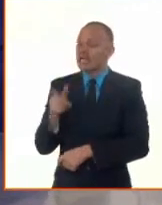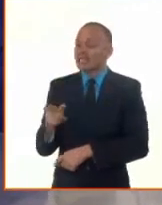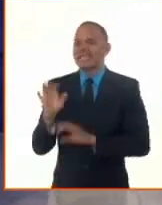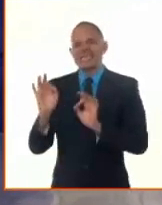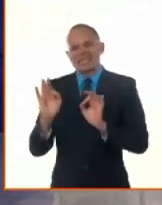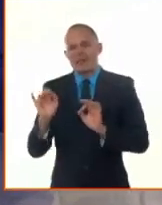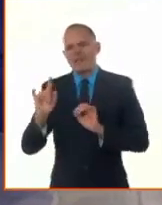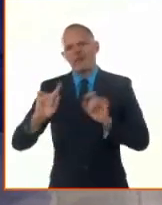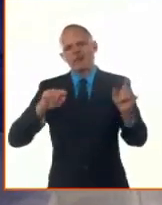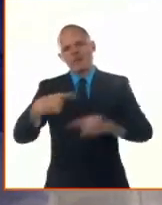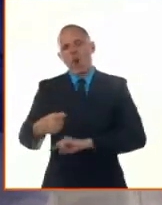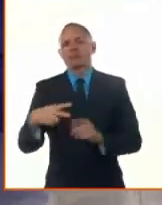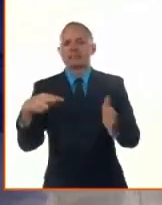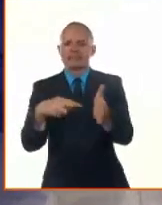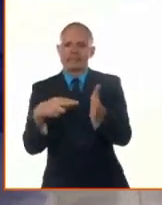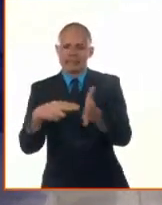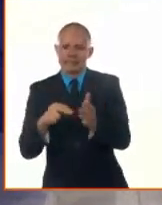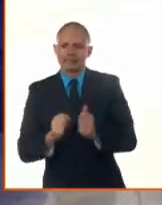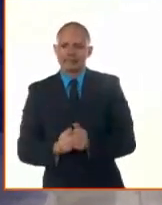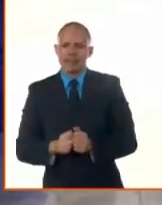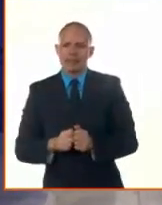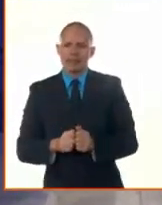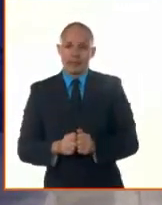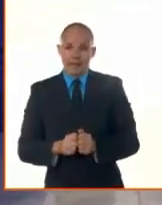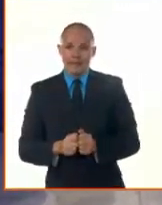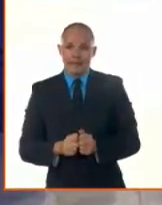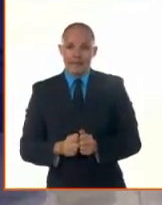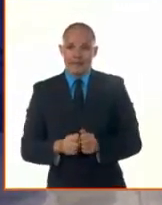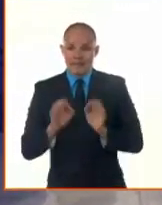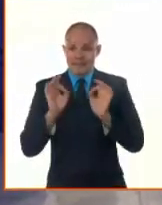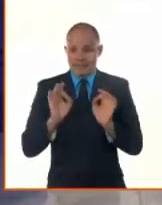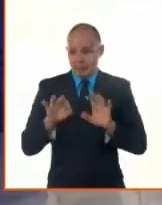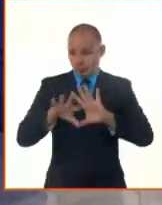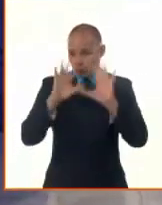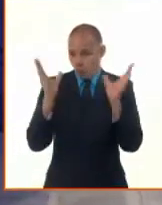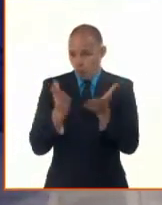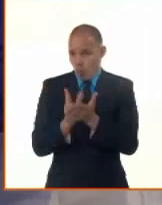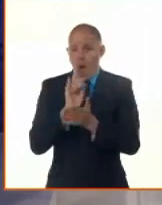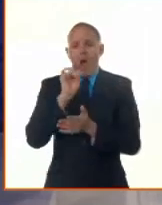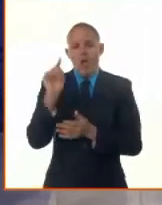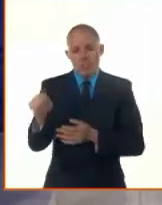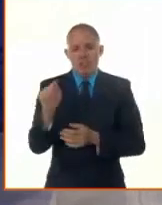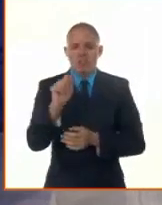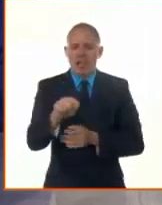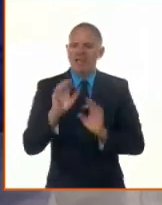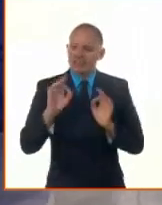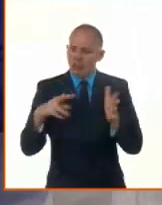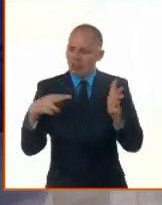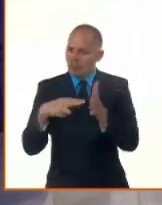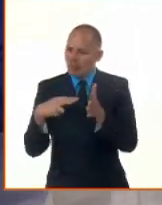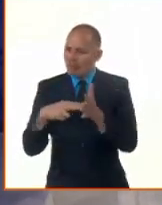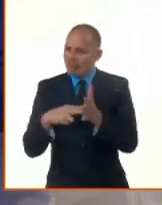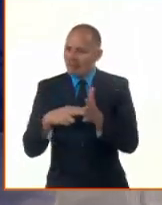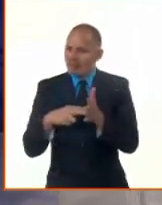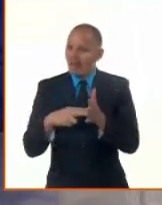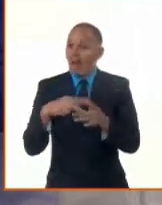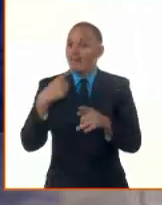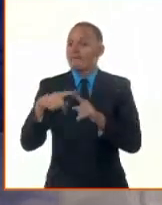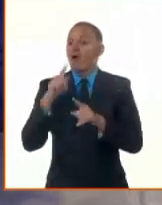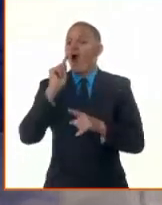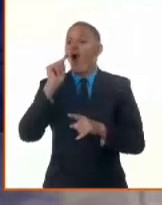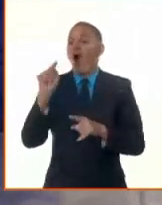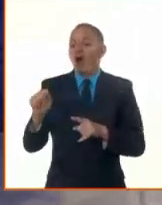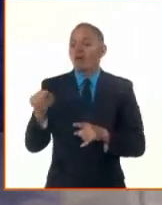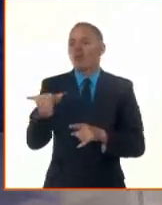a Siria las posiciones de gisbolá y dice dirá pero las alturas de golán son sirios y